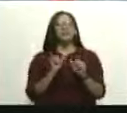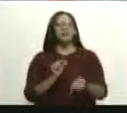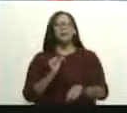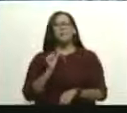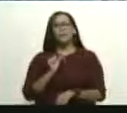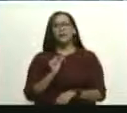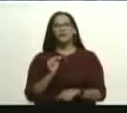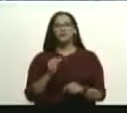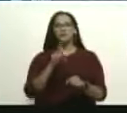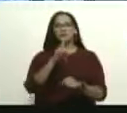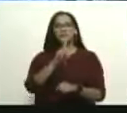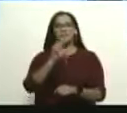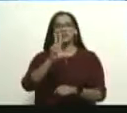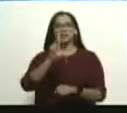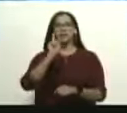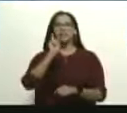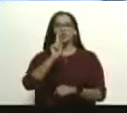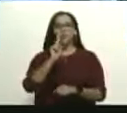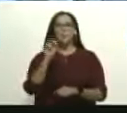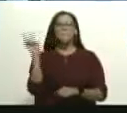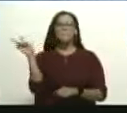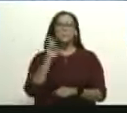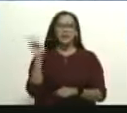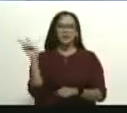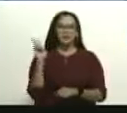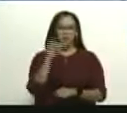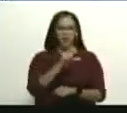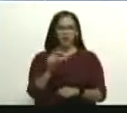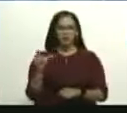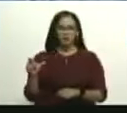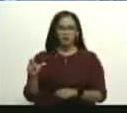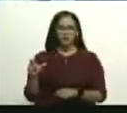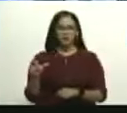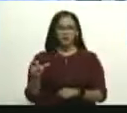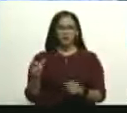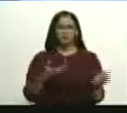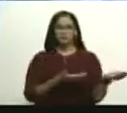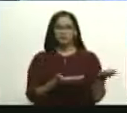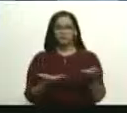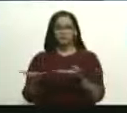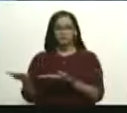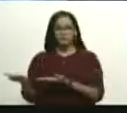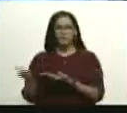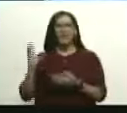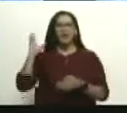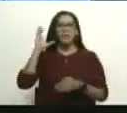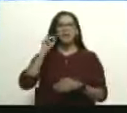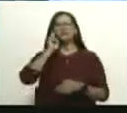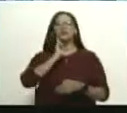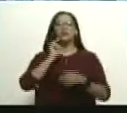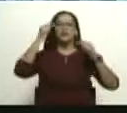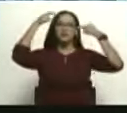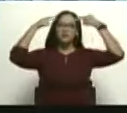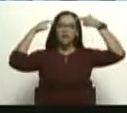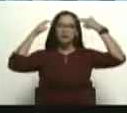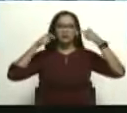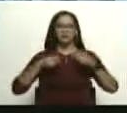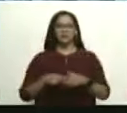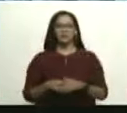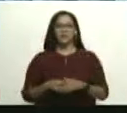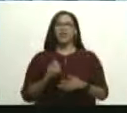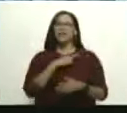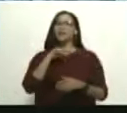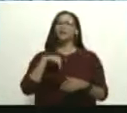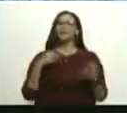recibiendo 131 venezolanos y venezolanas, aquí en la patria de Bolívar y Chávez. Y